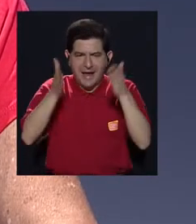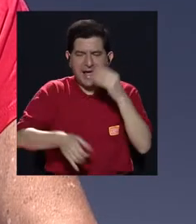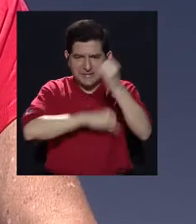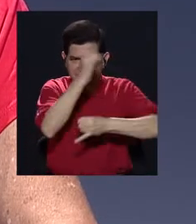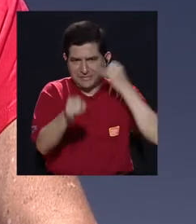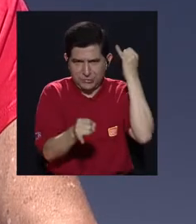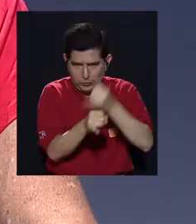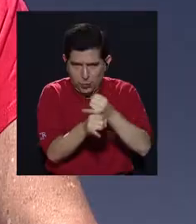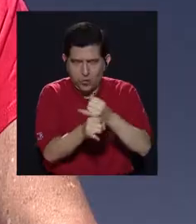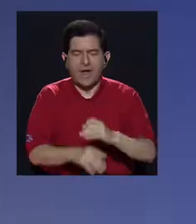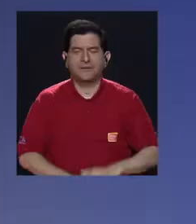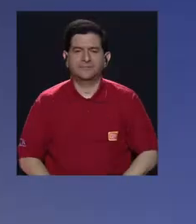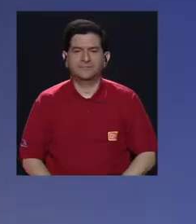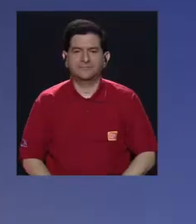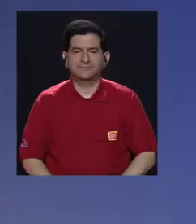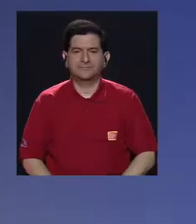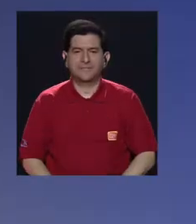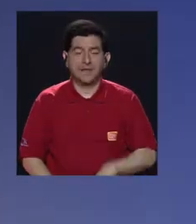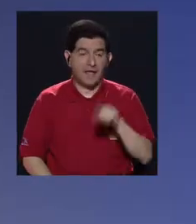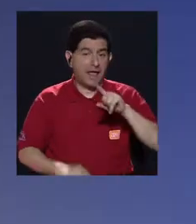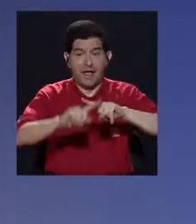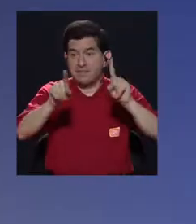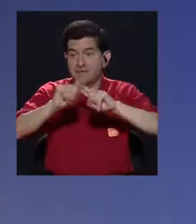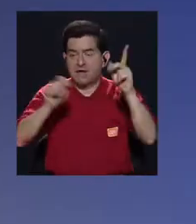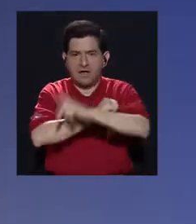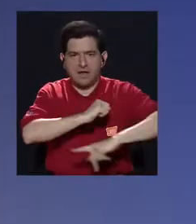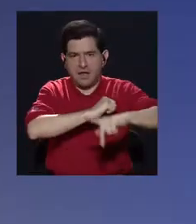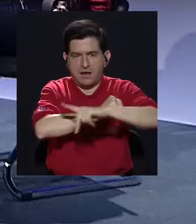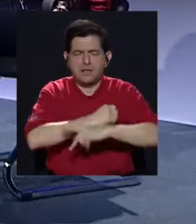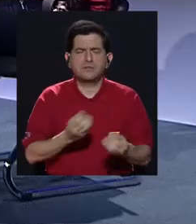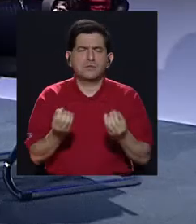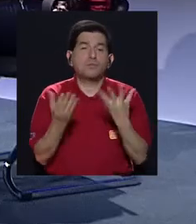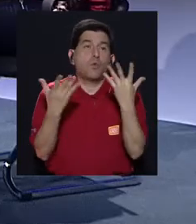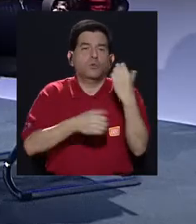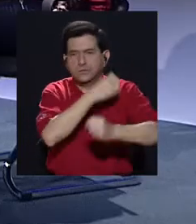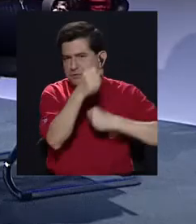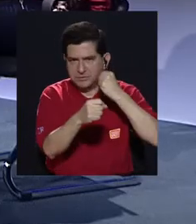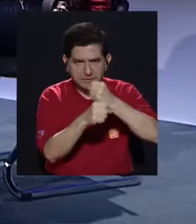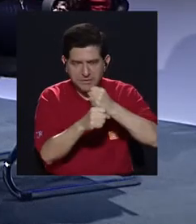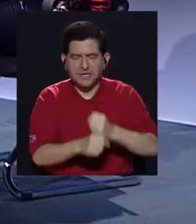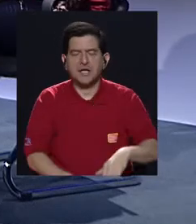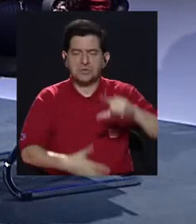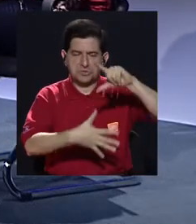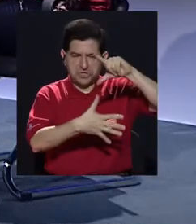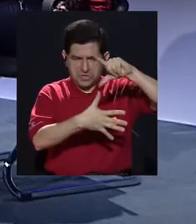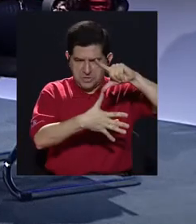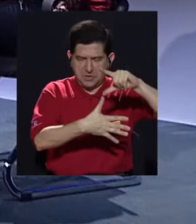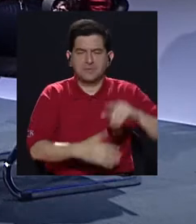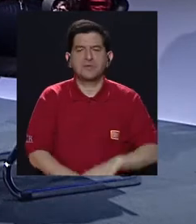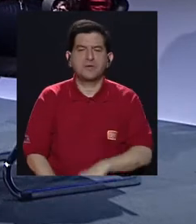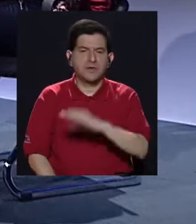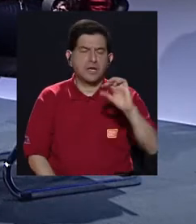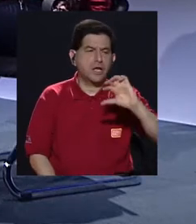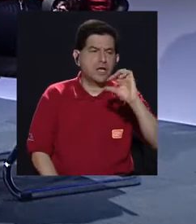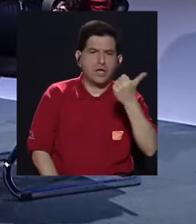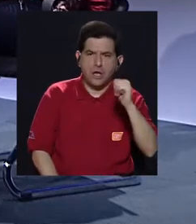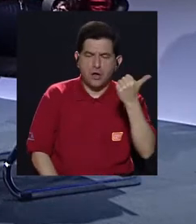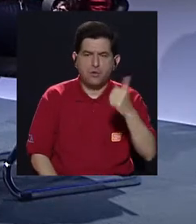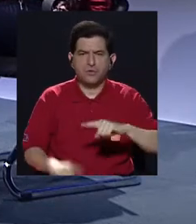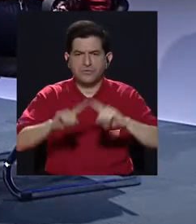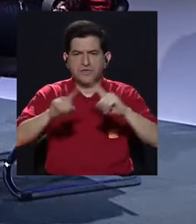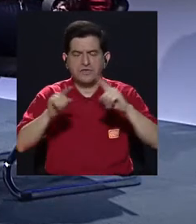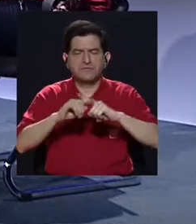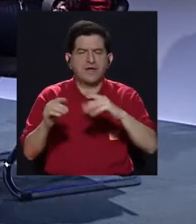consultora internacional muchísimos países durante muchísimos años en américa latina y en